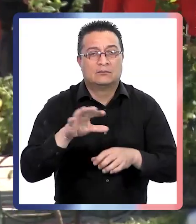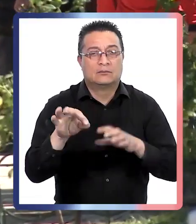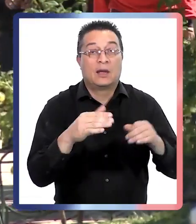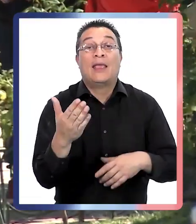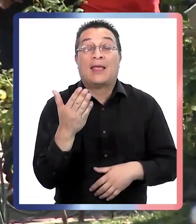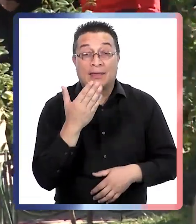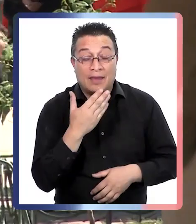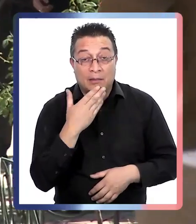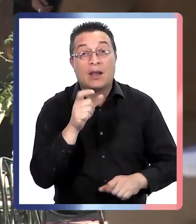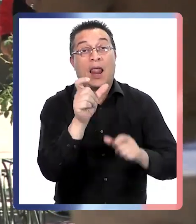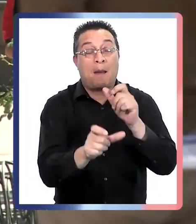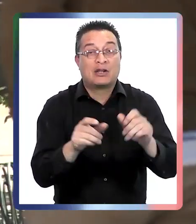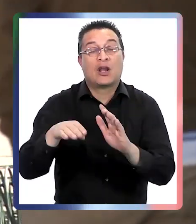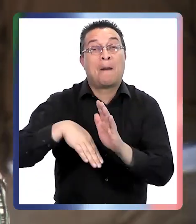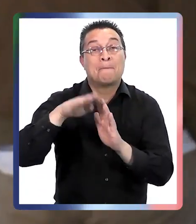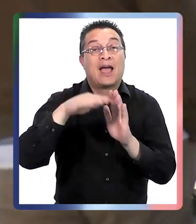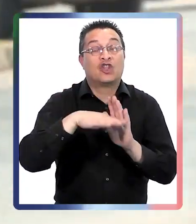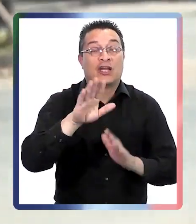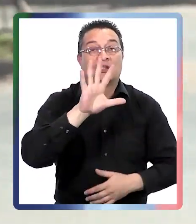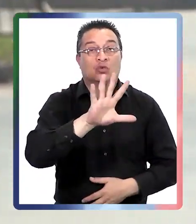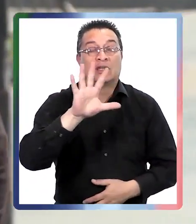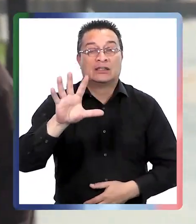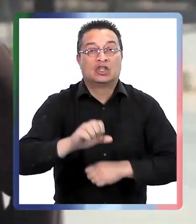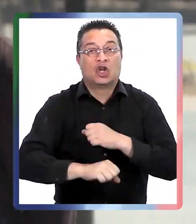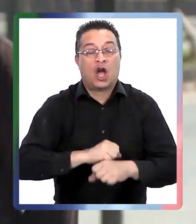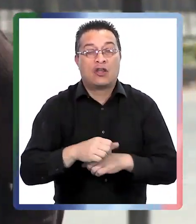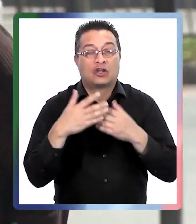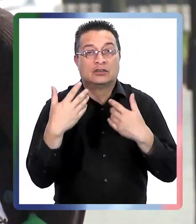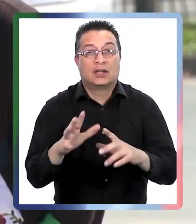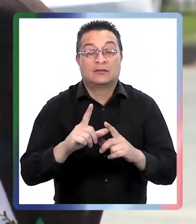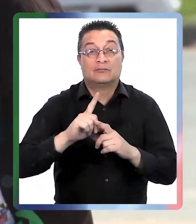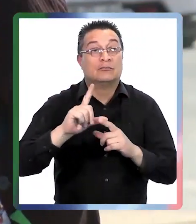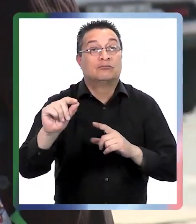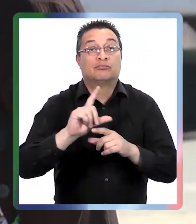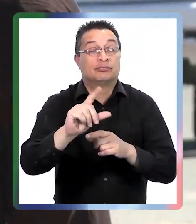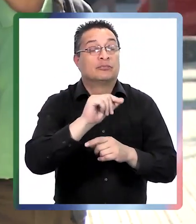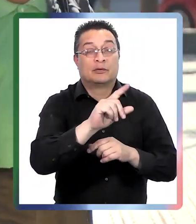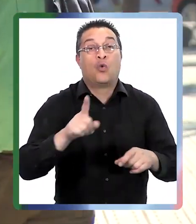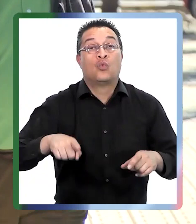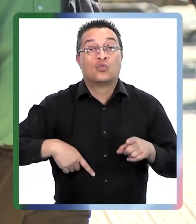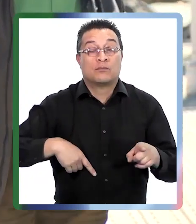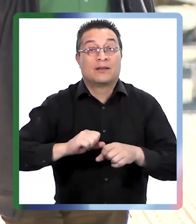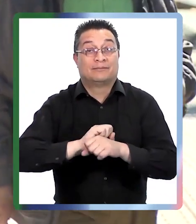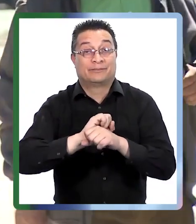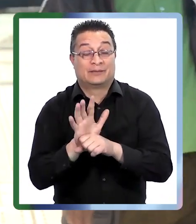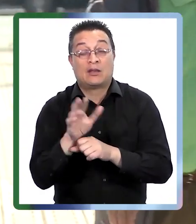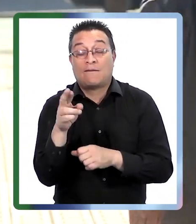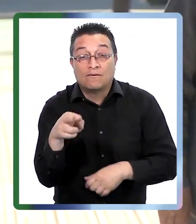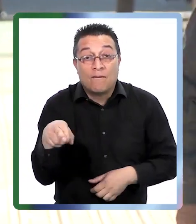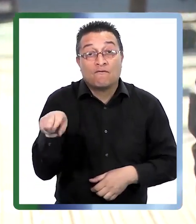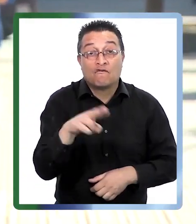empleabilidad, así como también las personas mayores de 55 años que salieron a raíz de la pandemia y que